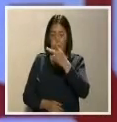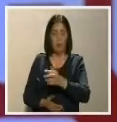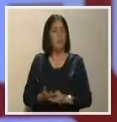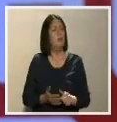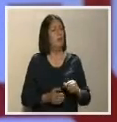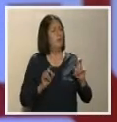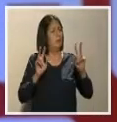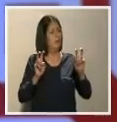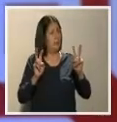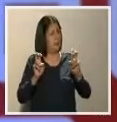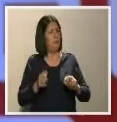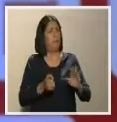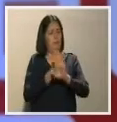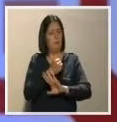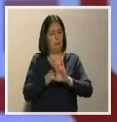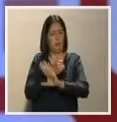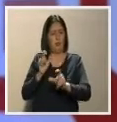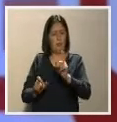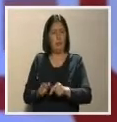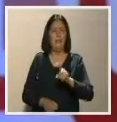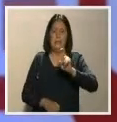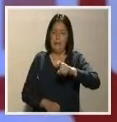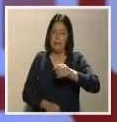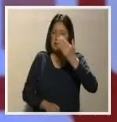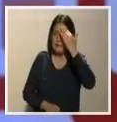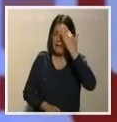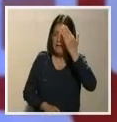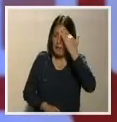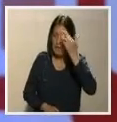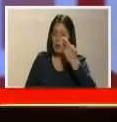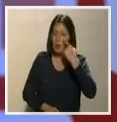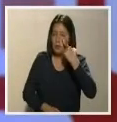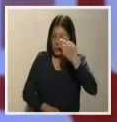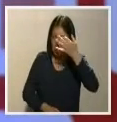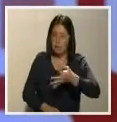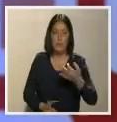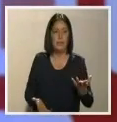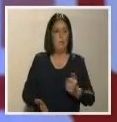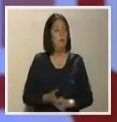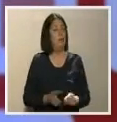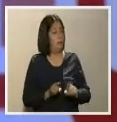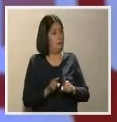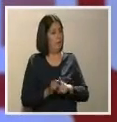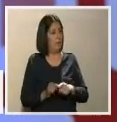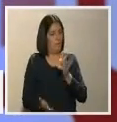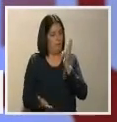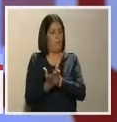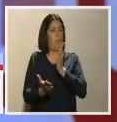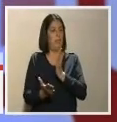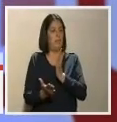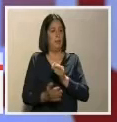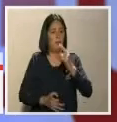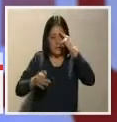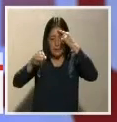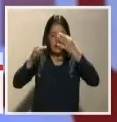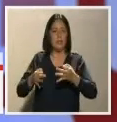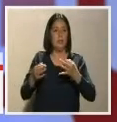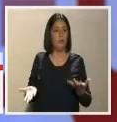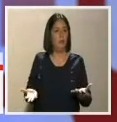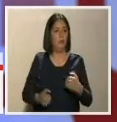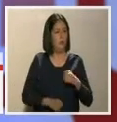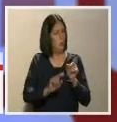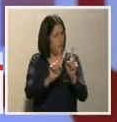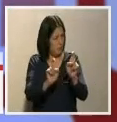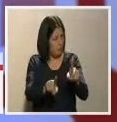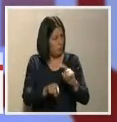de la inseguridad ciudadana hay que conocer la realidad, pero también hay que tener firmeza en las decisiones. Le